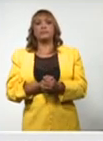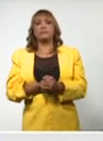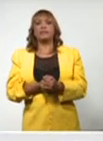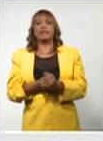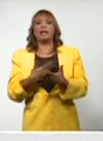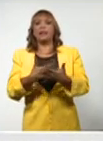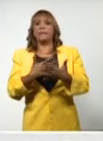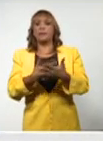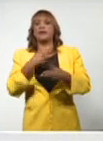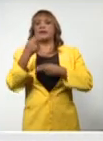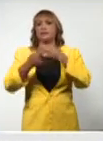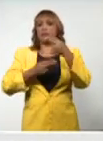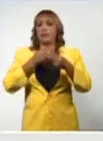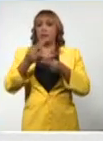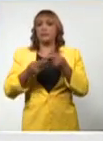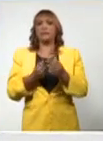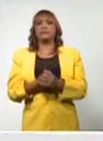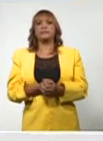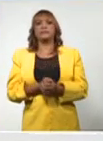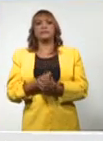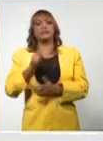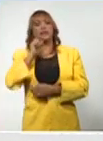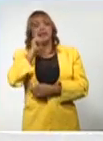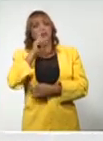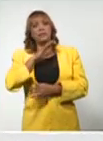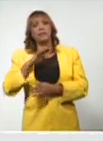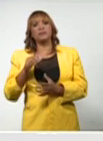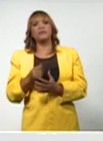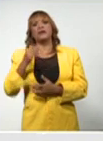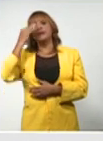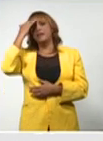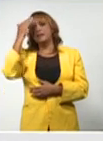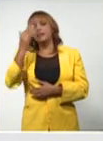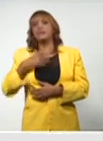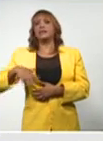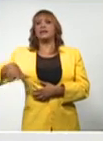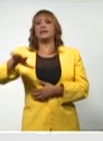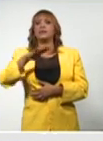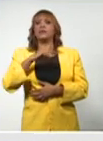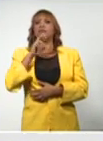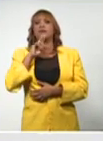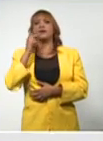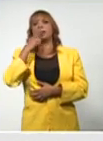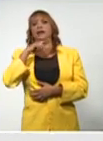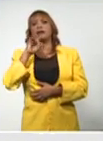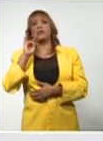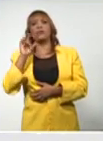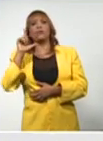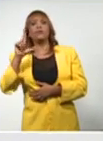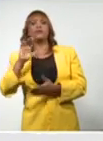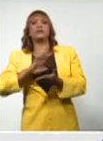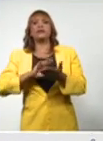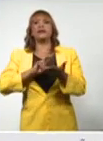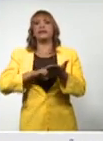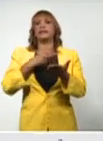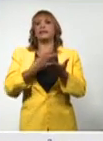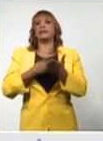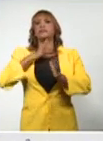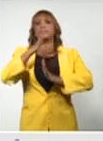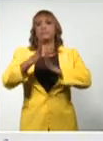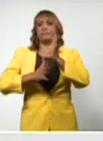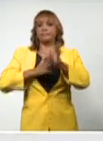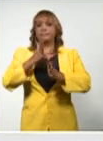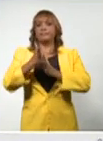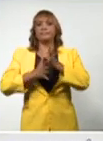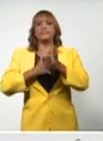toman. Así terminamos, doctor. Bueno, muchas gracias a ustedes, a Raúl, a la intérprete del lenguaje de señas